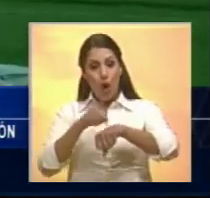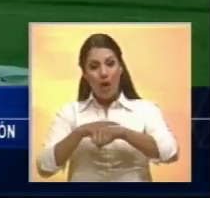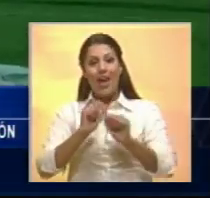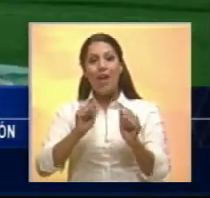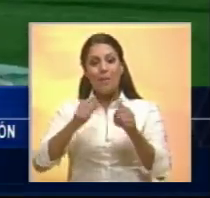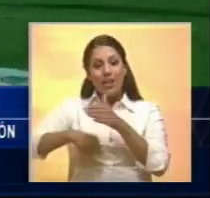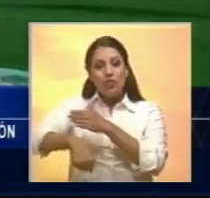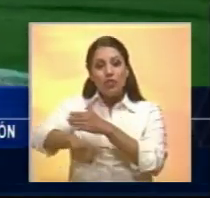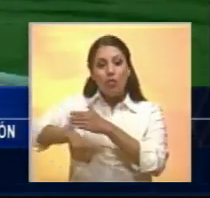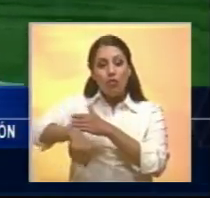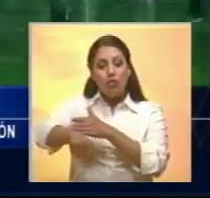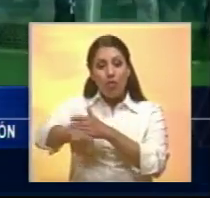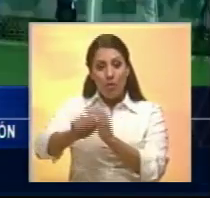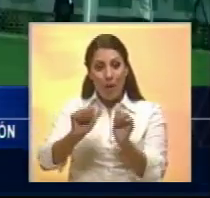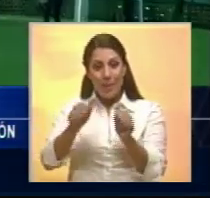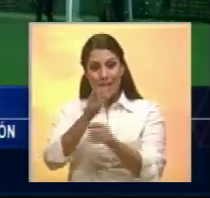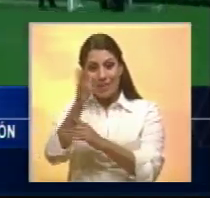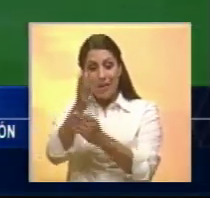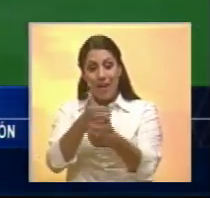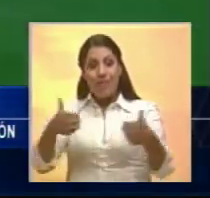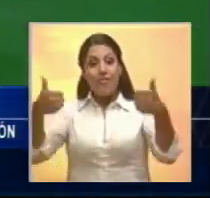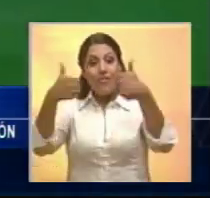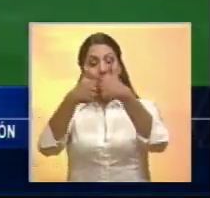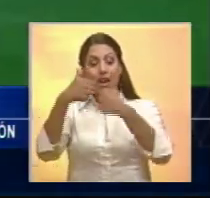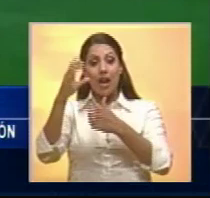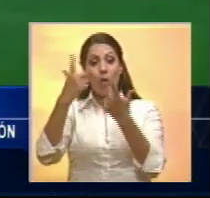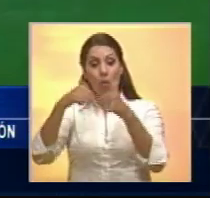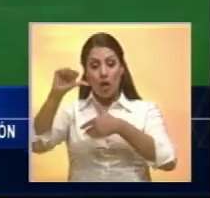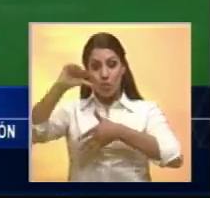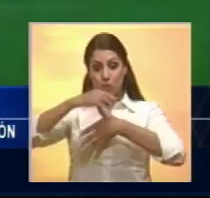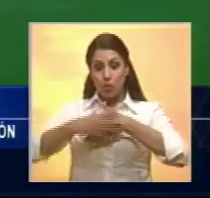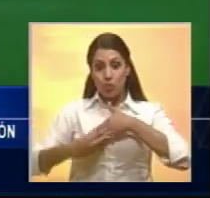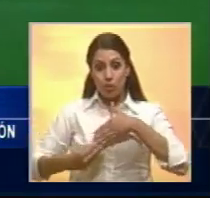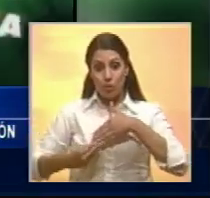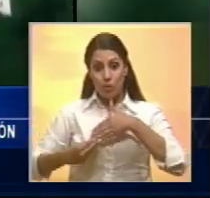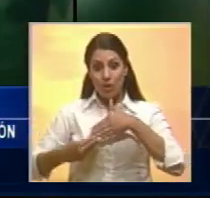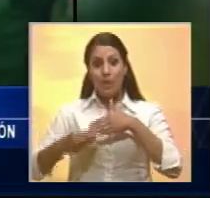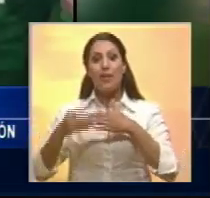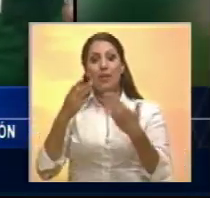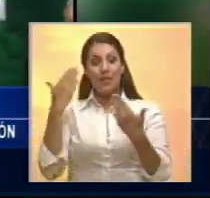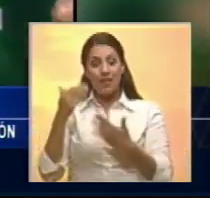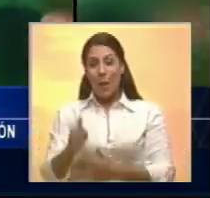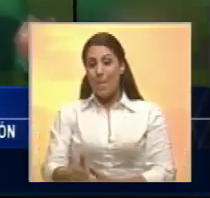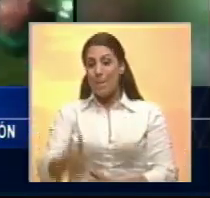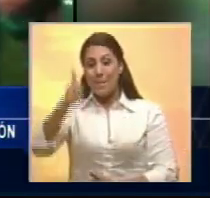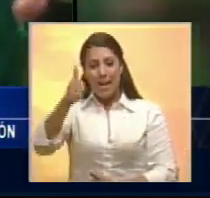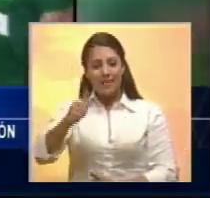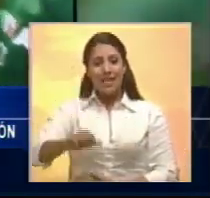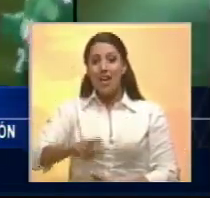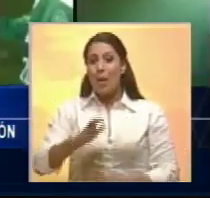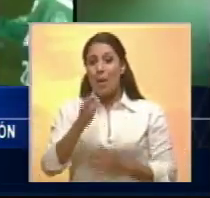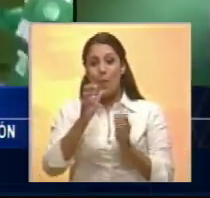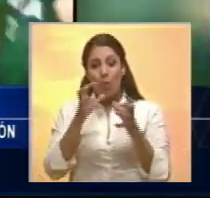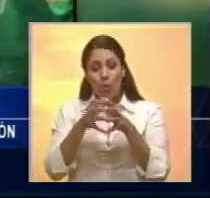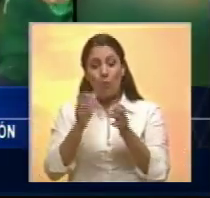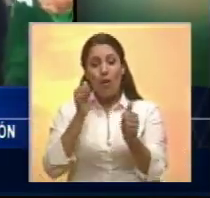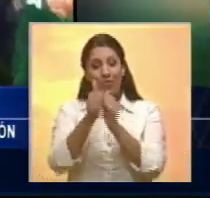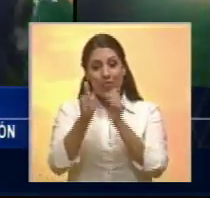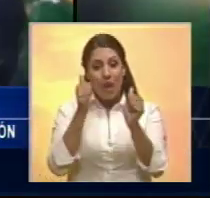el partido de ida de la final de la Copa Sudamericana, que sería la mayor hazaña